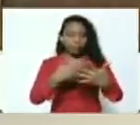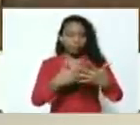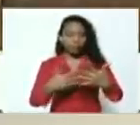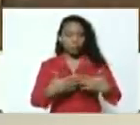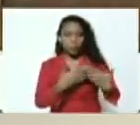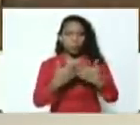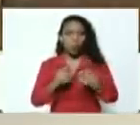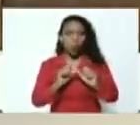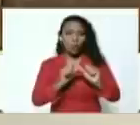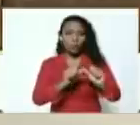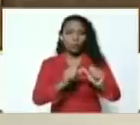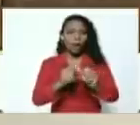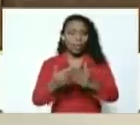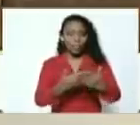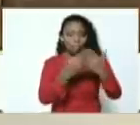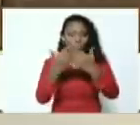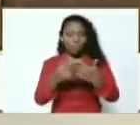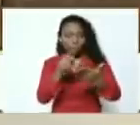seguir estudiándolo.